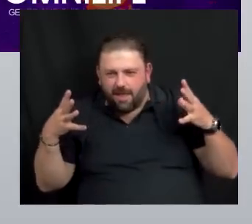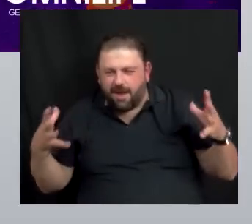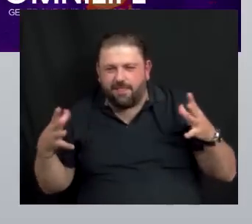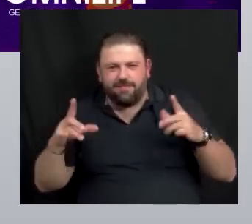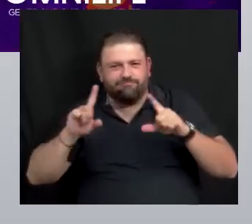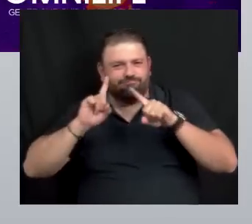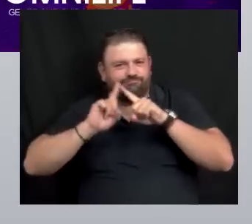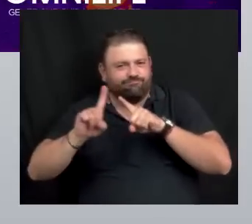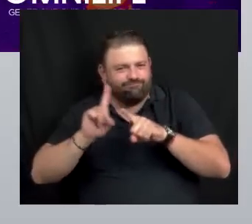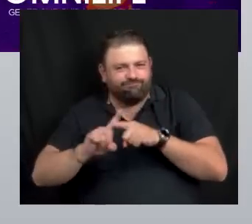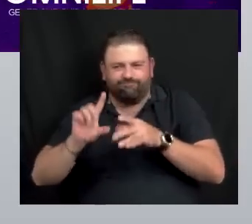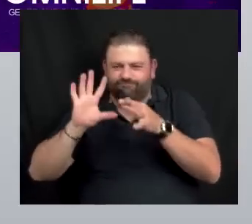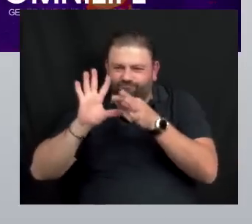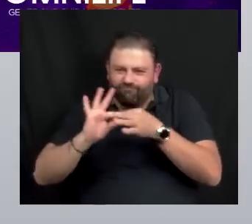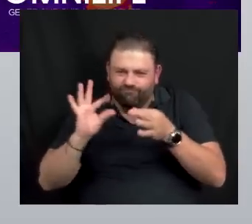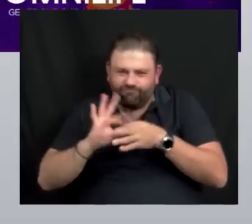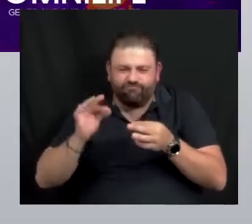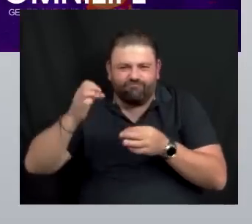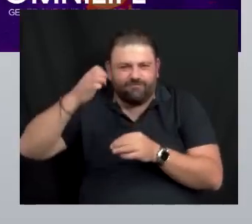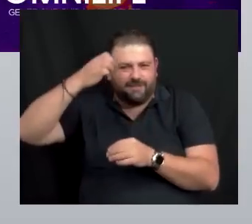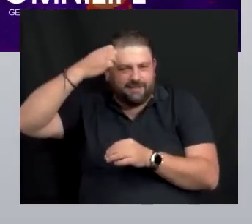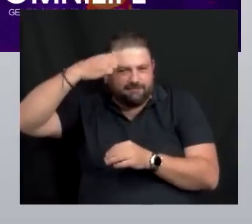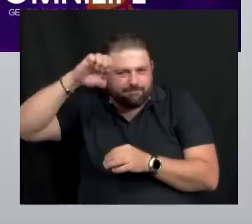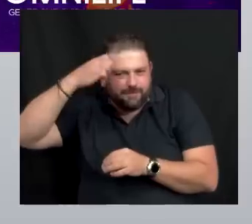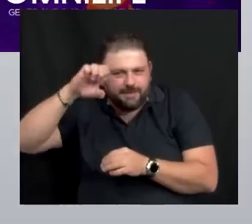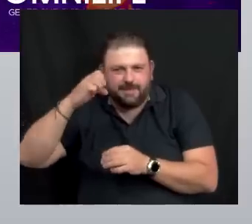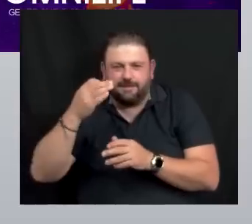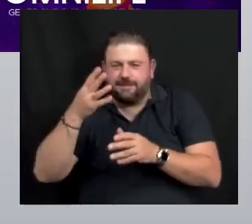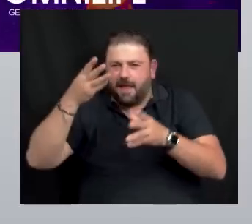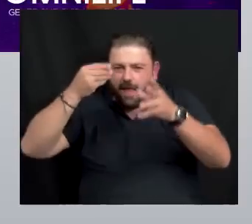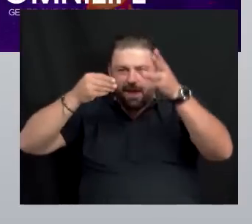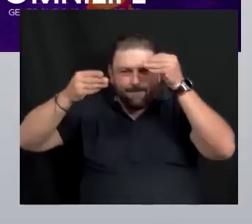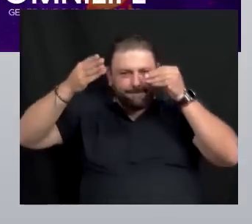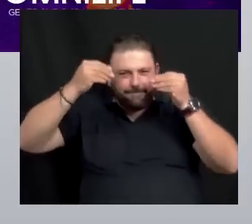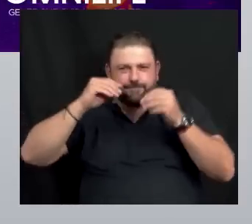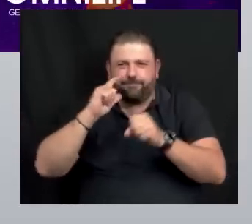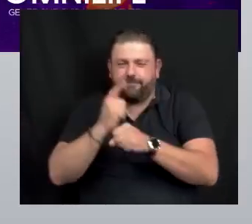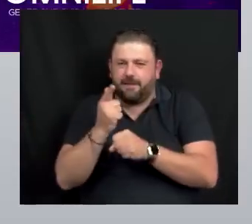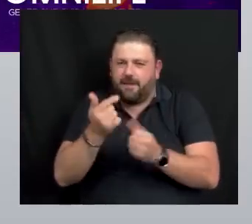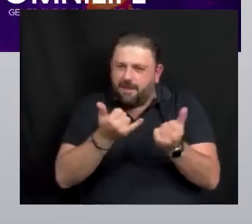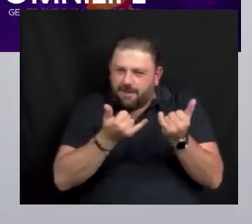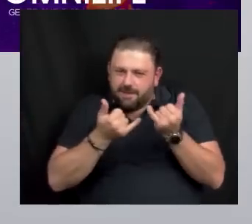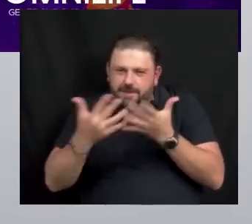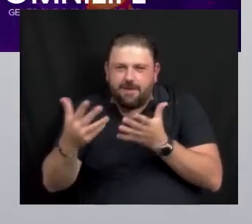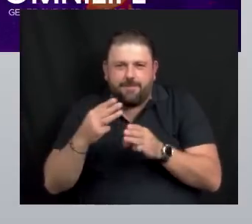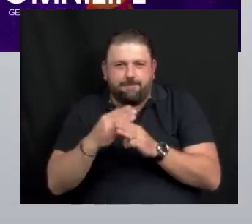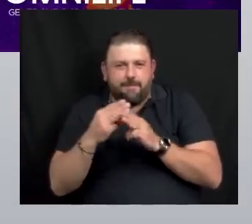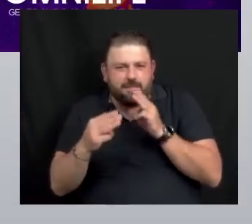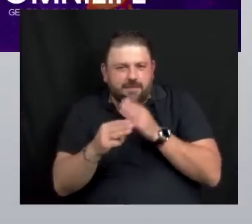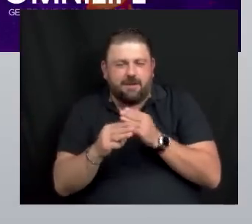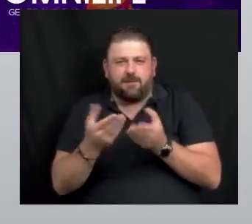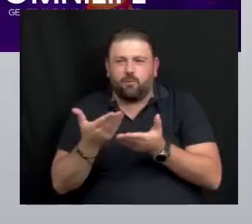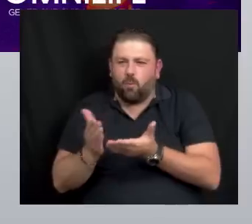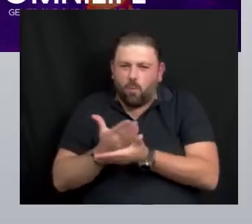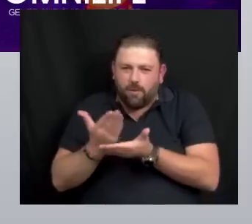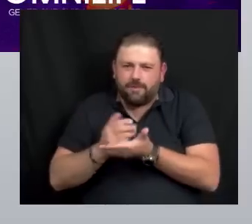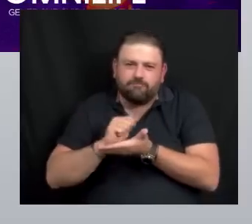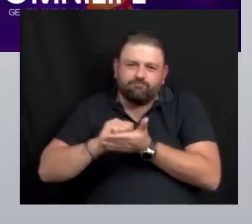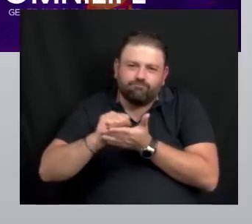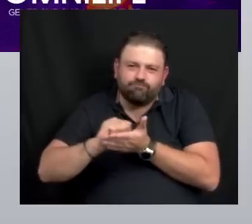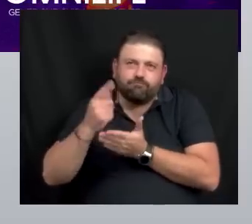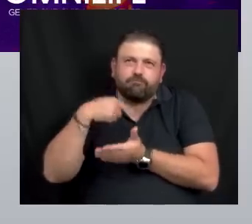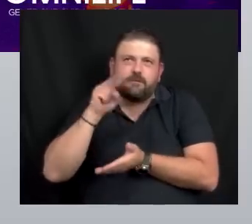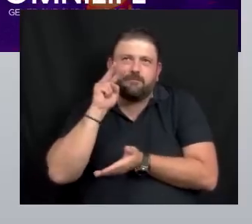de grandes experiencias, de gran aprendizaje. Lleven cuadernos, lleven con qué anotar. No dejen todo